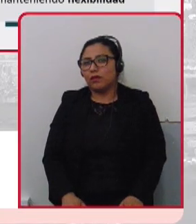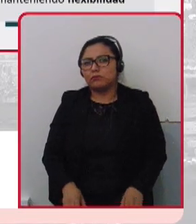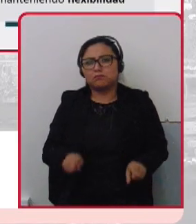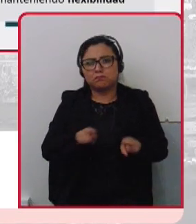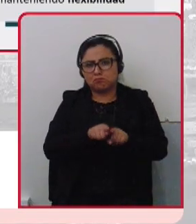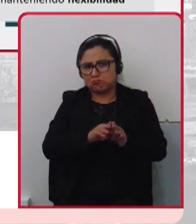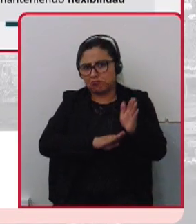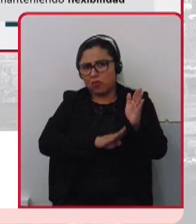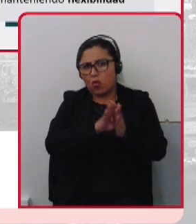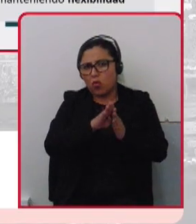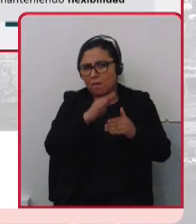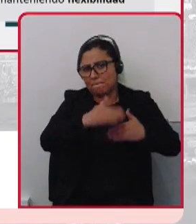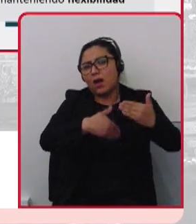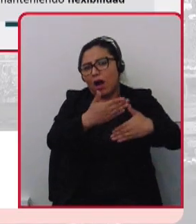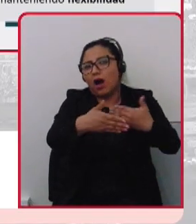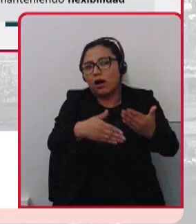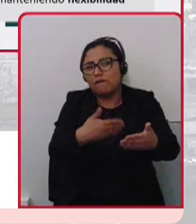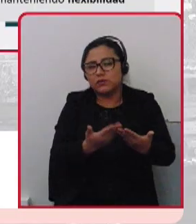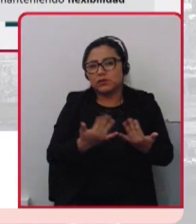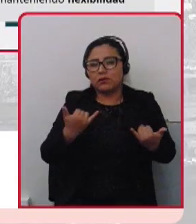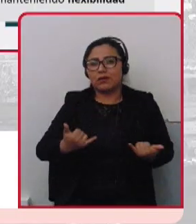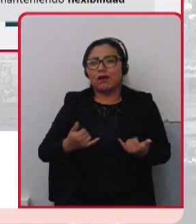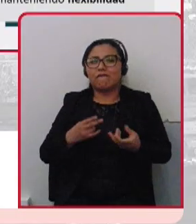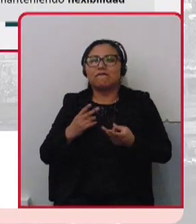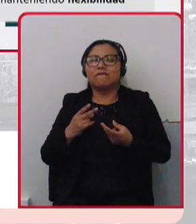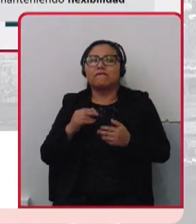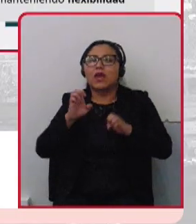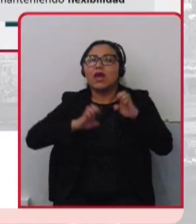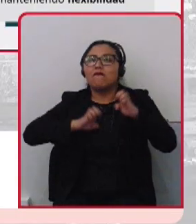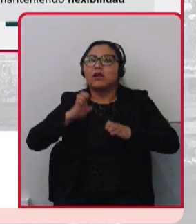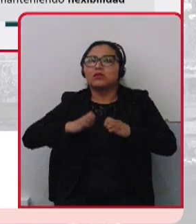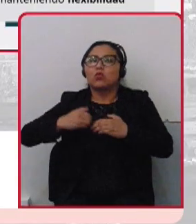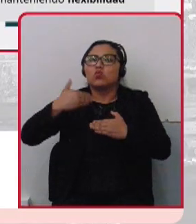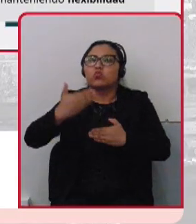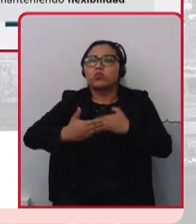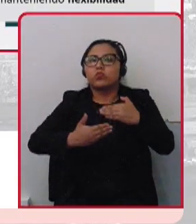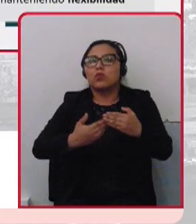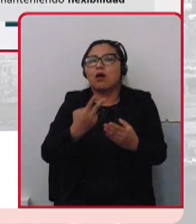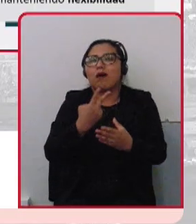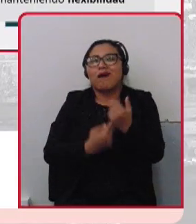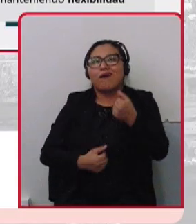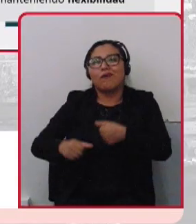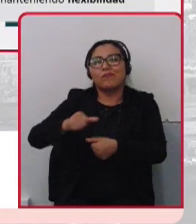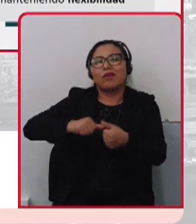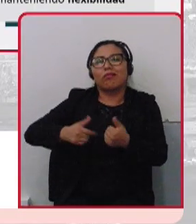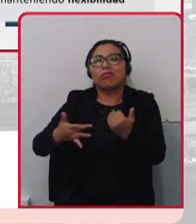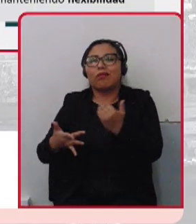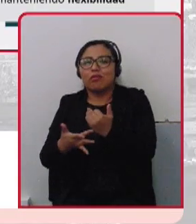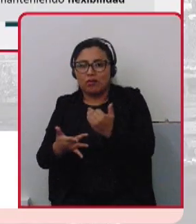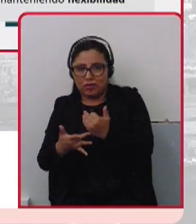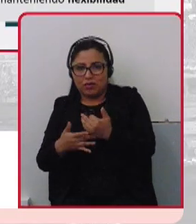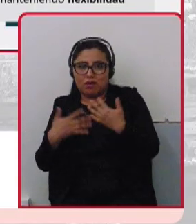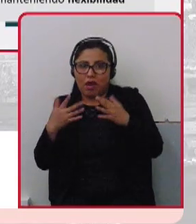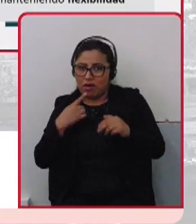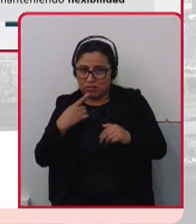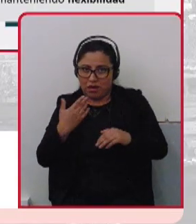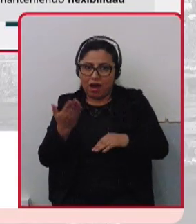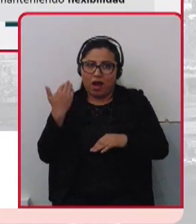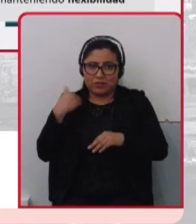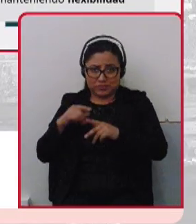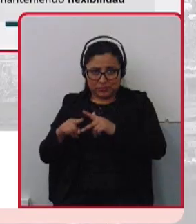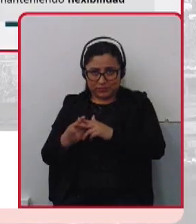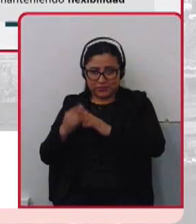desarrollo un poco más avanzado de este proyecto, que es la evaluación secuencial y combinada de estas tecnologías. Como ya les comenté en un